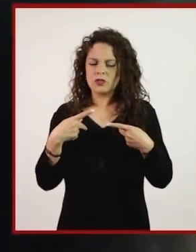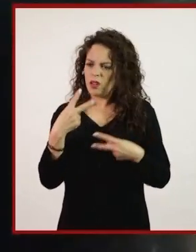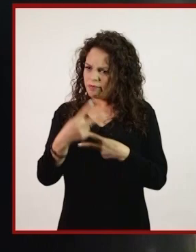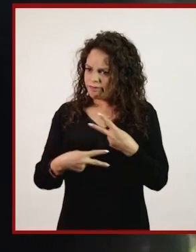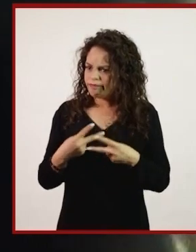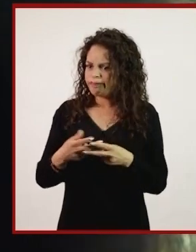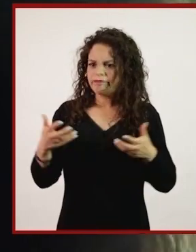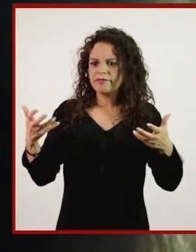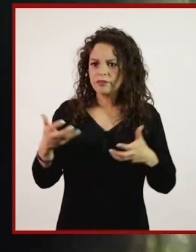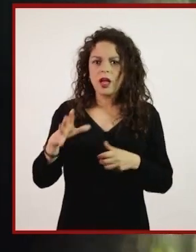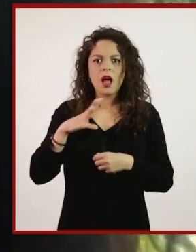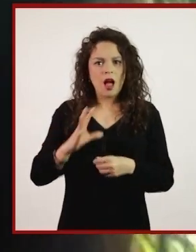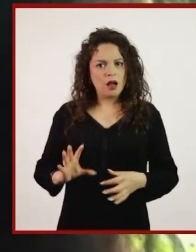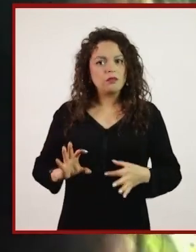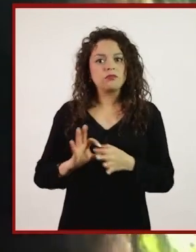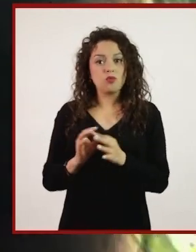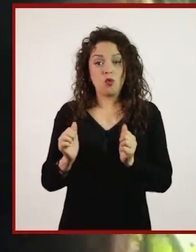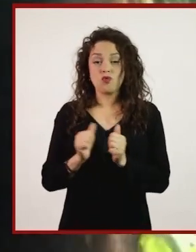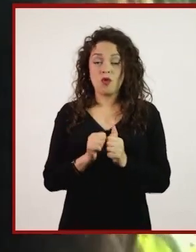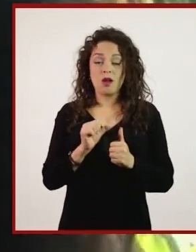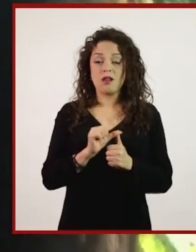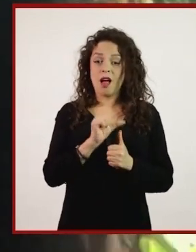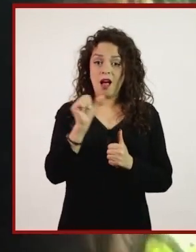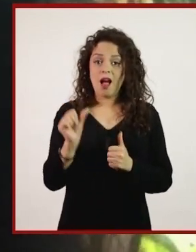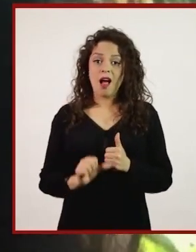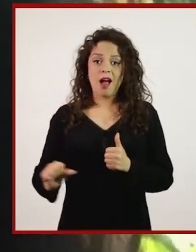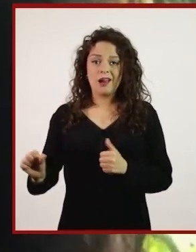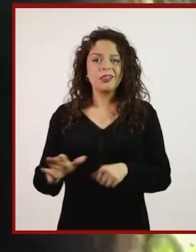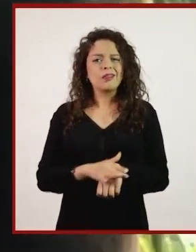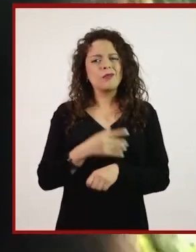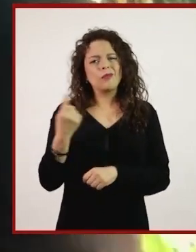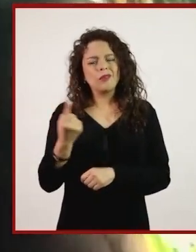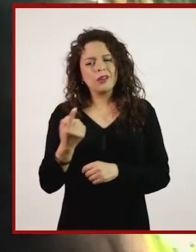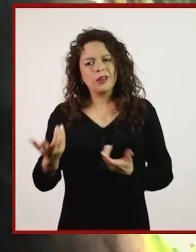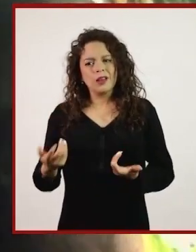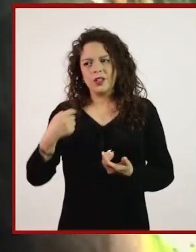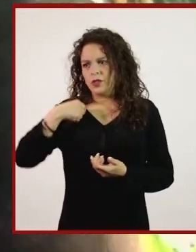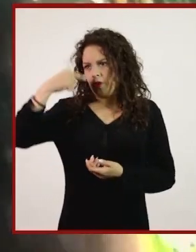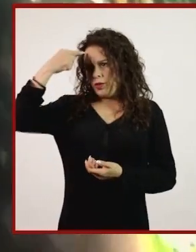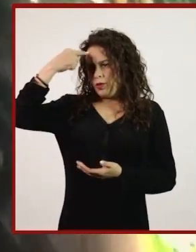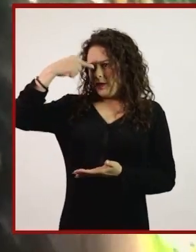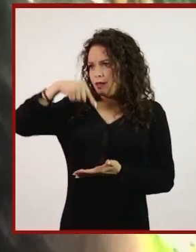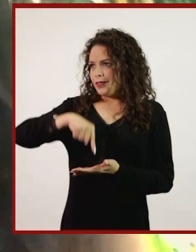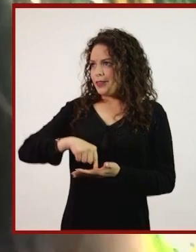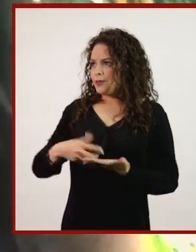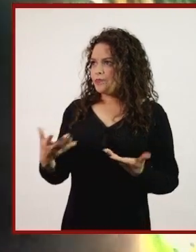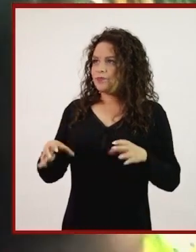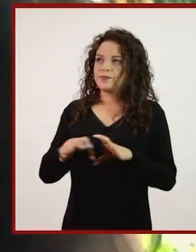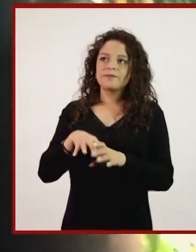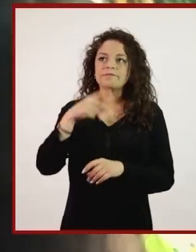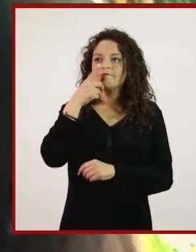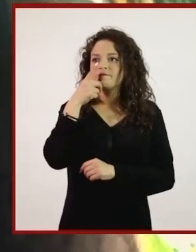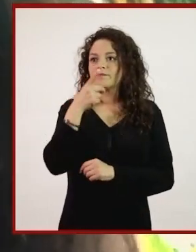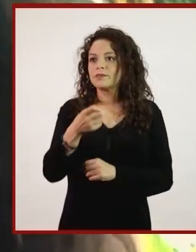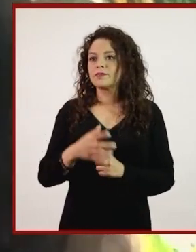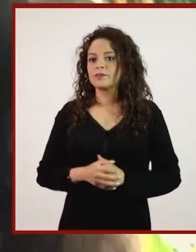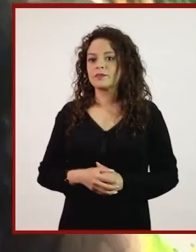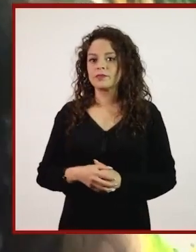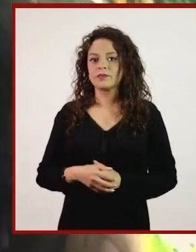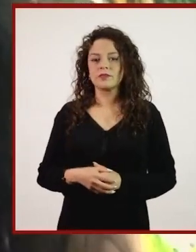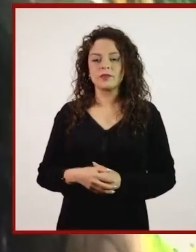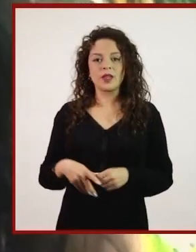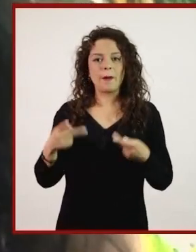sí creo que grandes movimientos sociales en México y en el mundo han estado ligados con el arte, ¿no? ¿Por qué? Porque creo que el